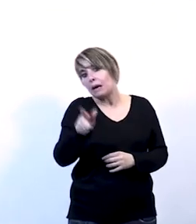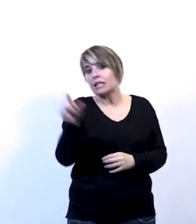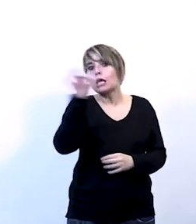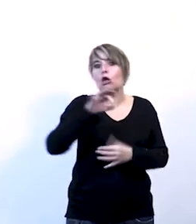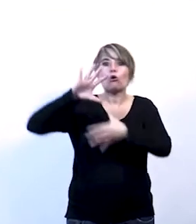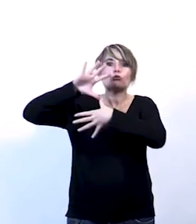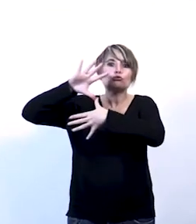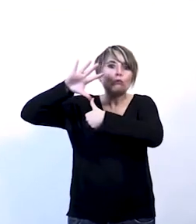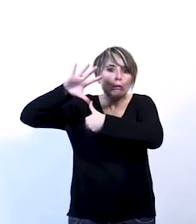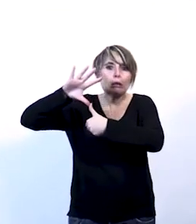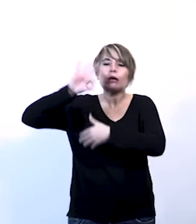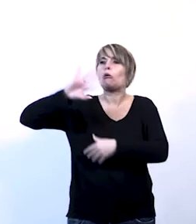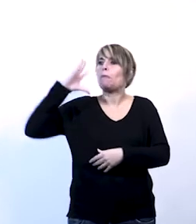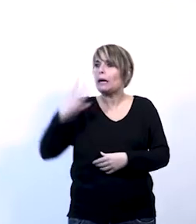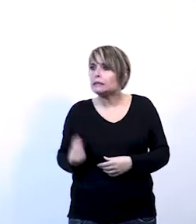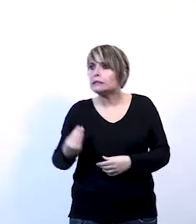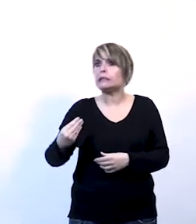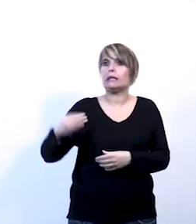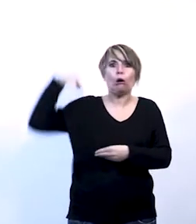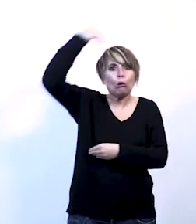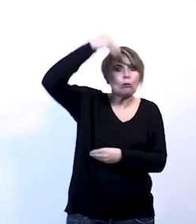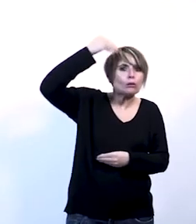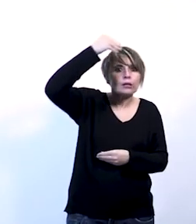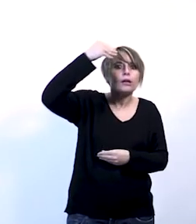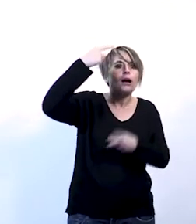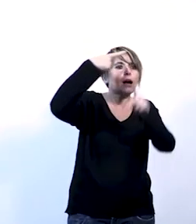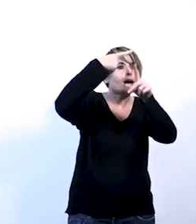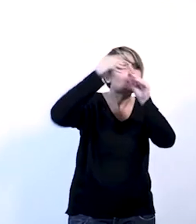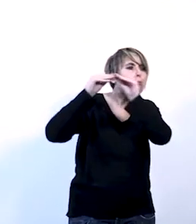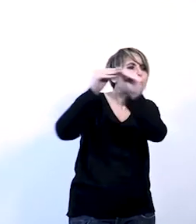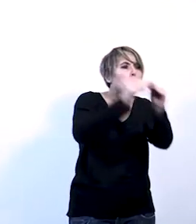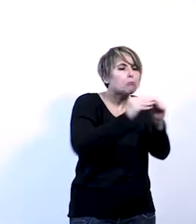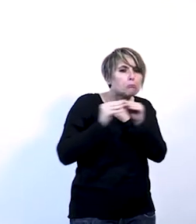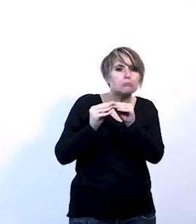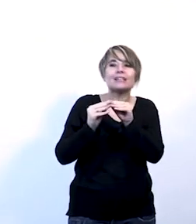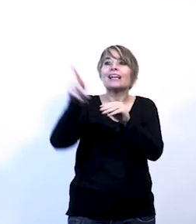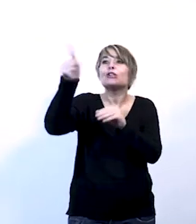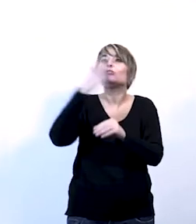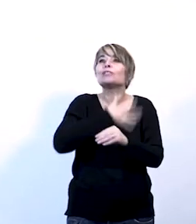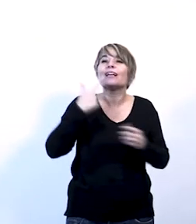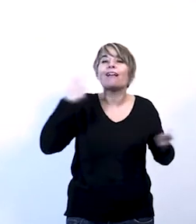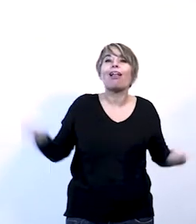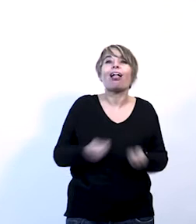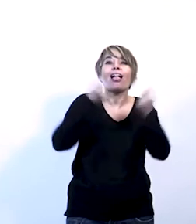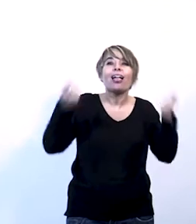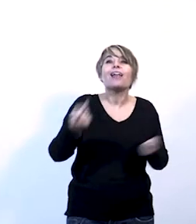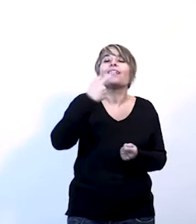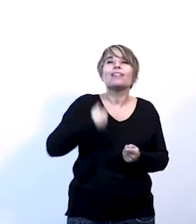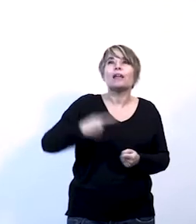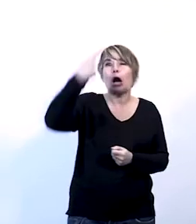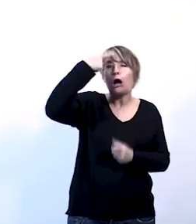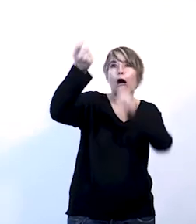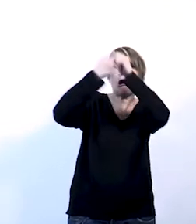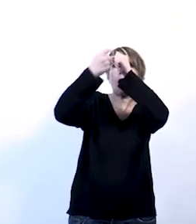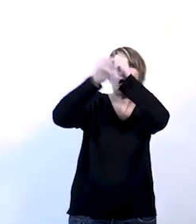de Sudamérica o una palestina o una árabe? Son esa propaganda que nos venden,